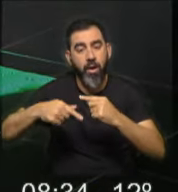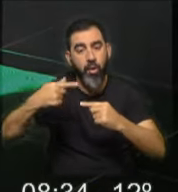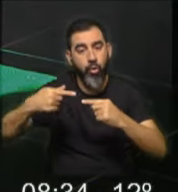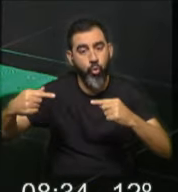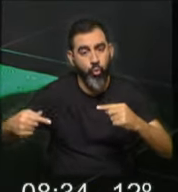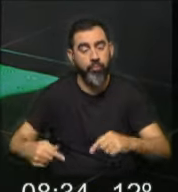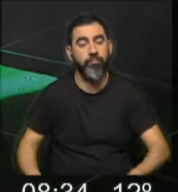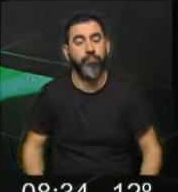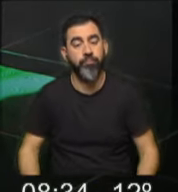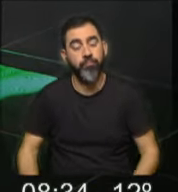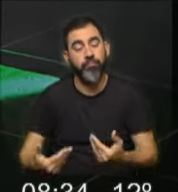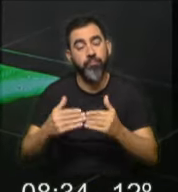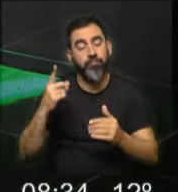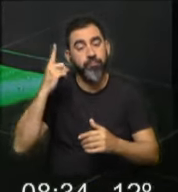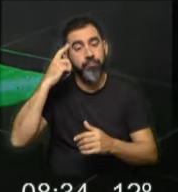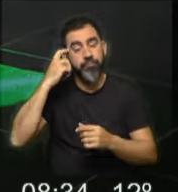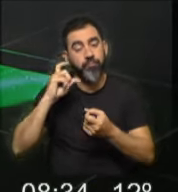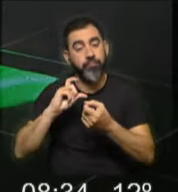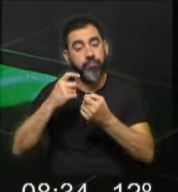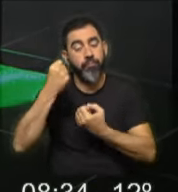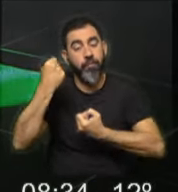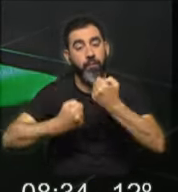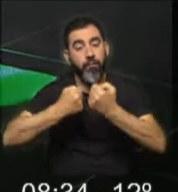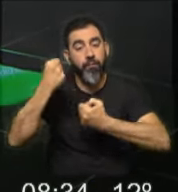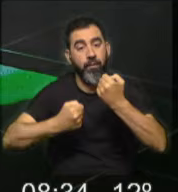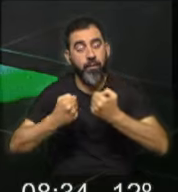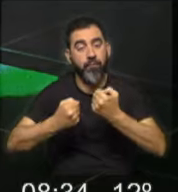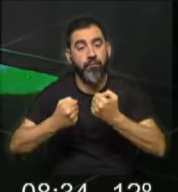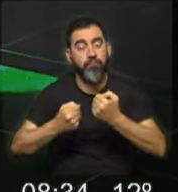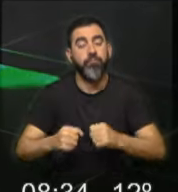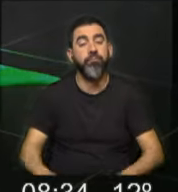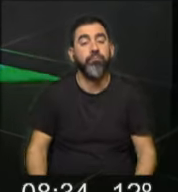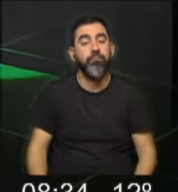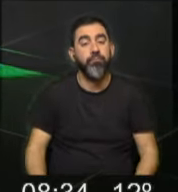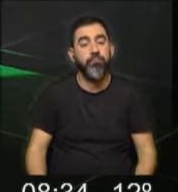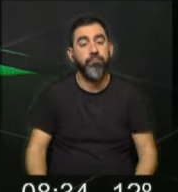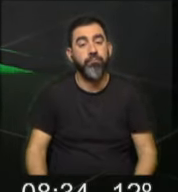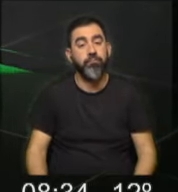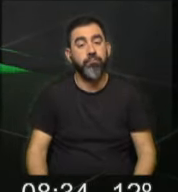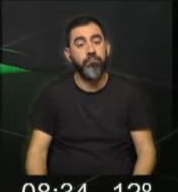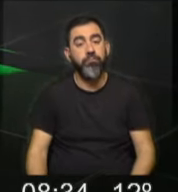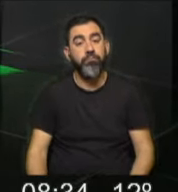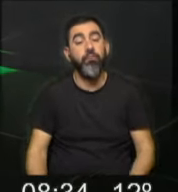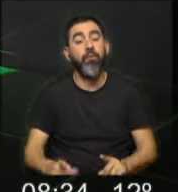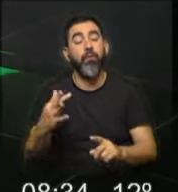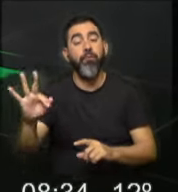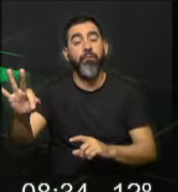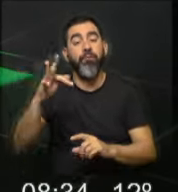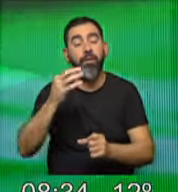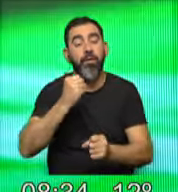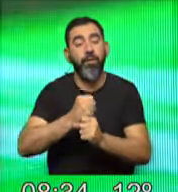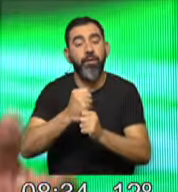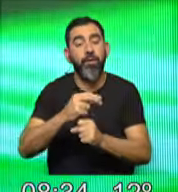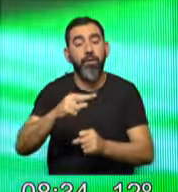que inició su experiencia sindical en la fábrica peces y meone Que formó parte de la Federación de obreros